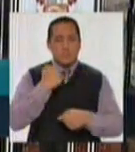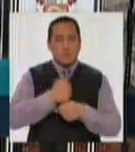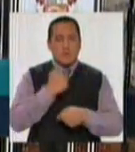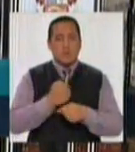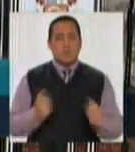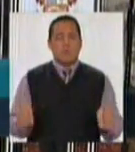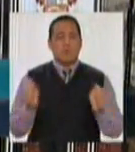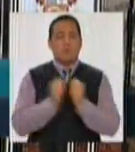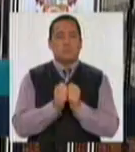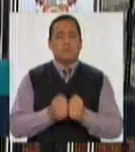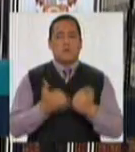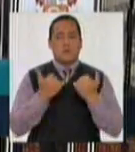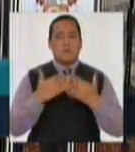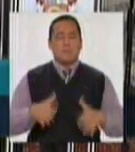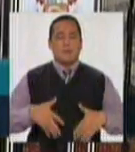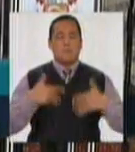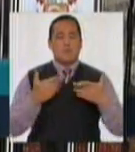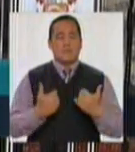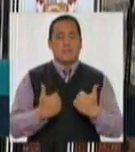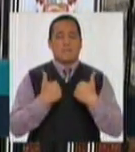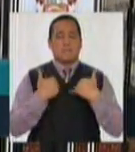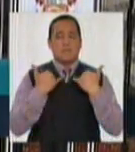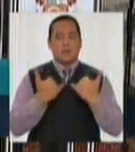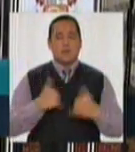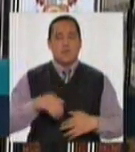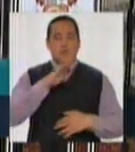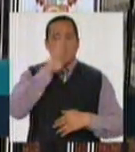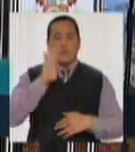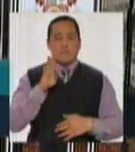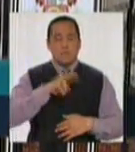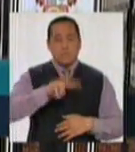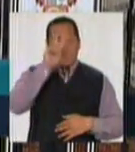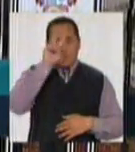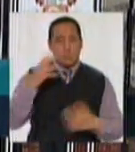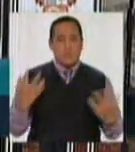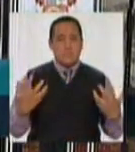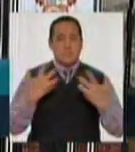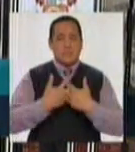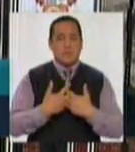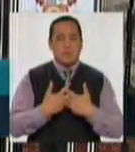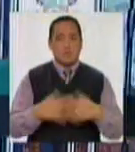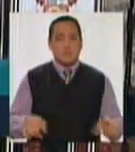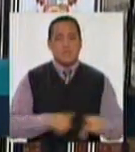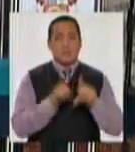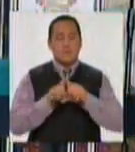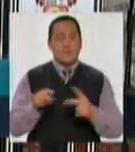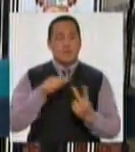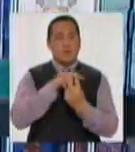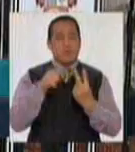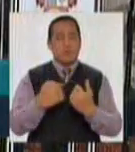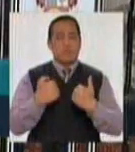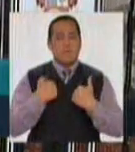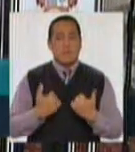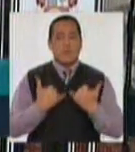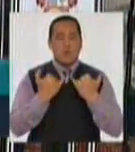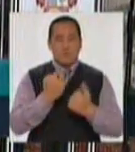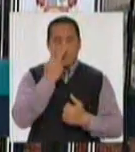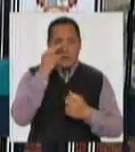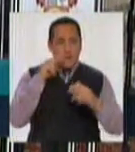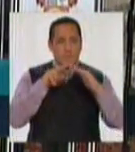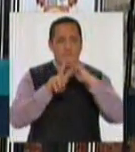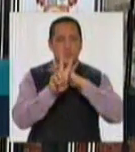juntos para poder tener un Brasil y un Perú integrados y que ambos tengamos una